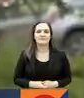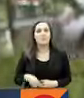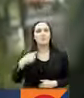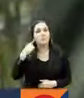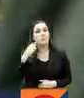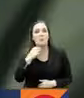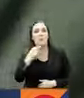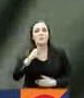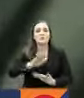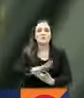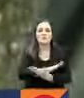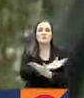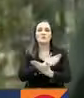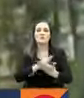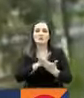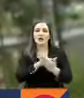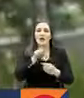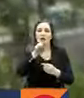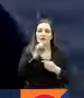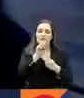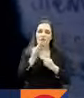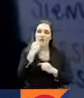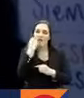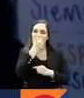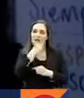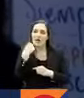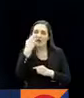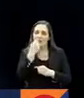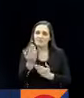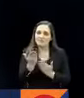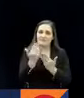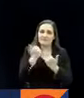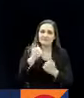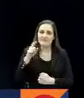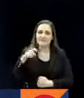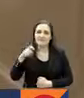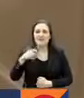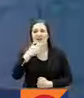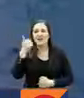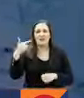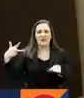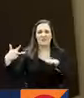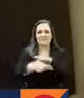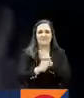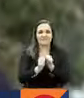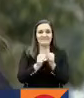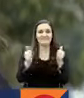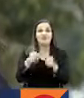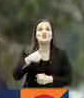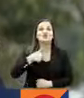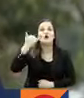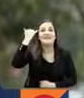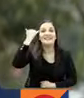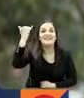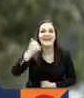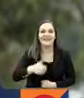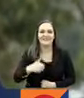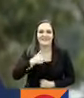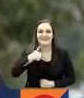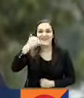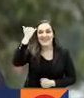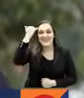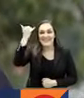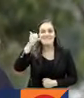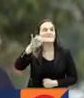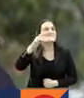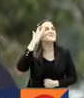Termíname, Eso fue idea mía, eso de los recuerdos fue idea mía, porque en realidad